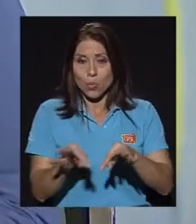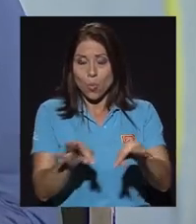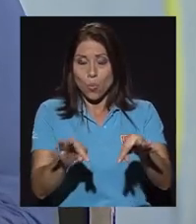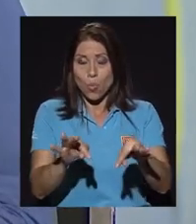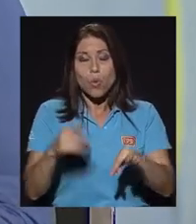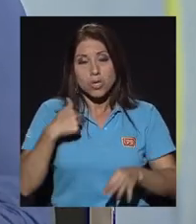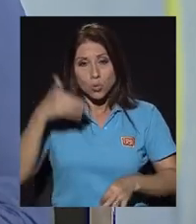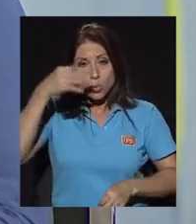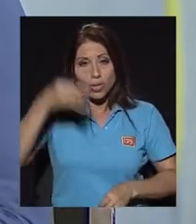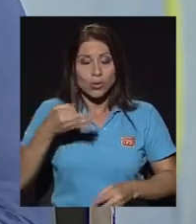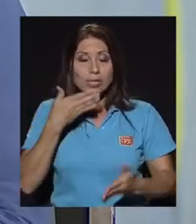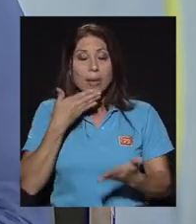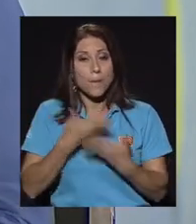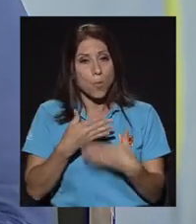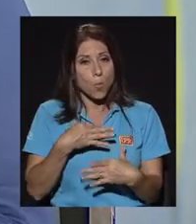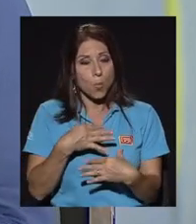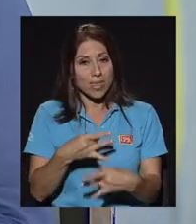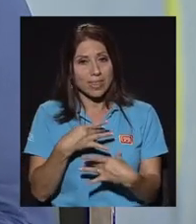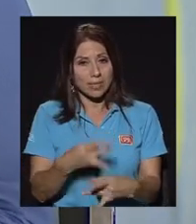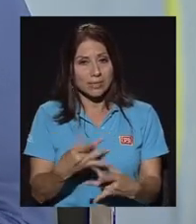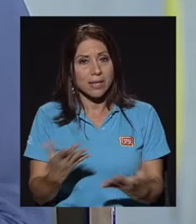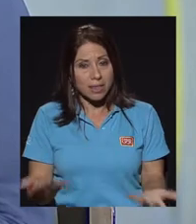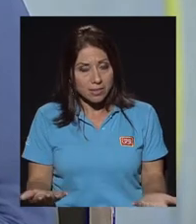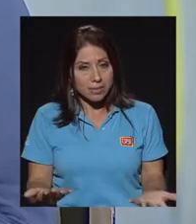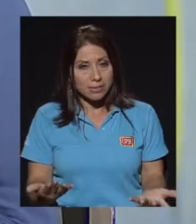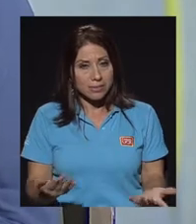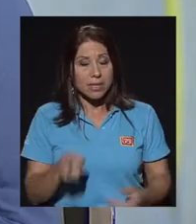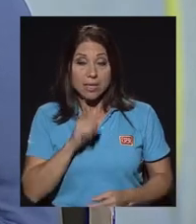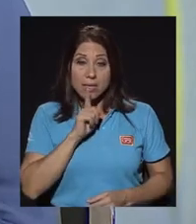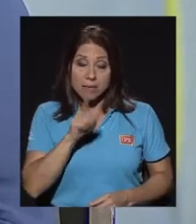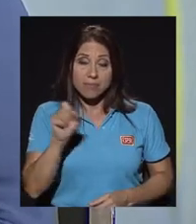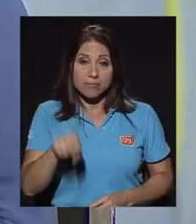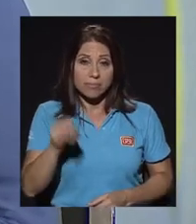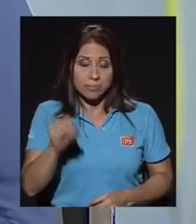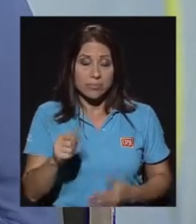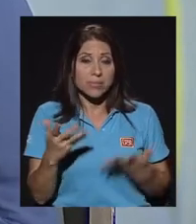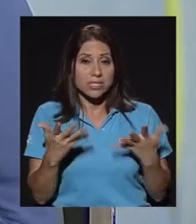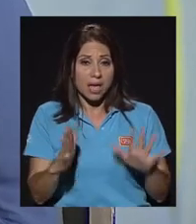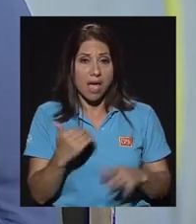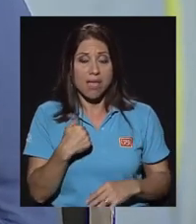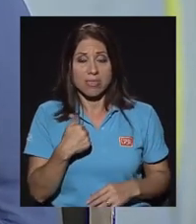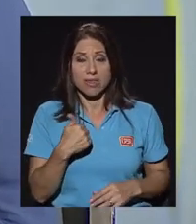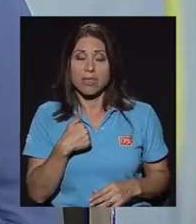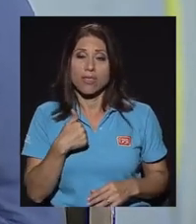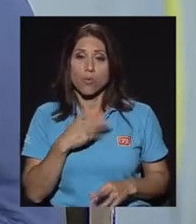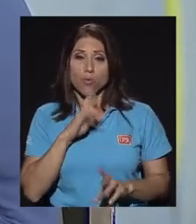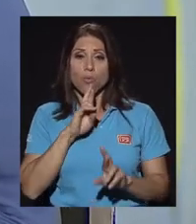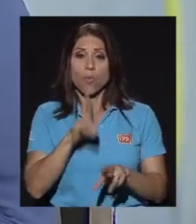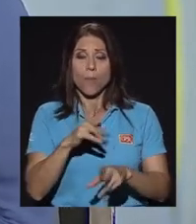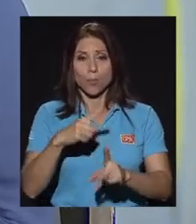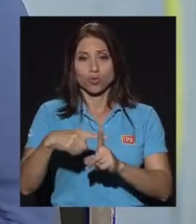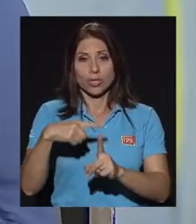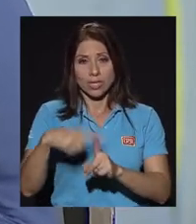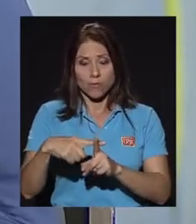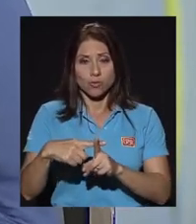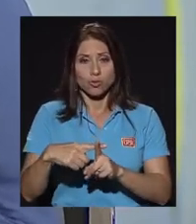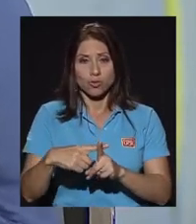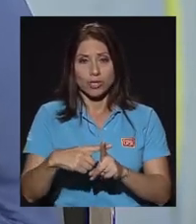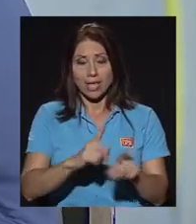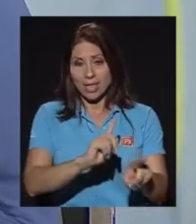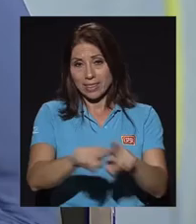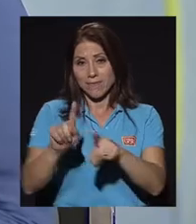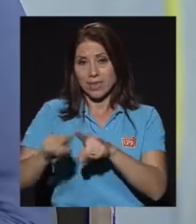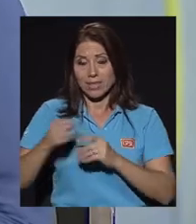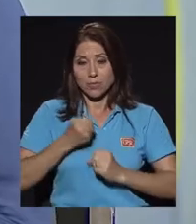parece que serían bastante interesantes y que efectivamente han tenido efectos positivos en